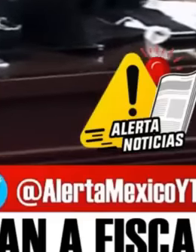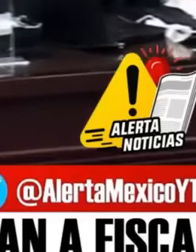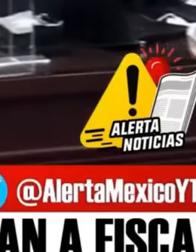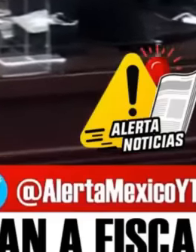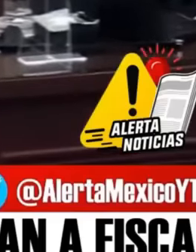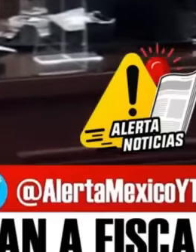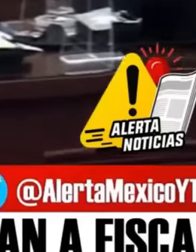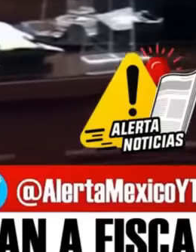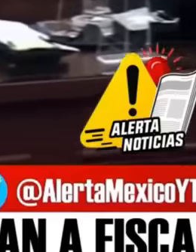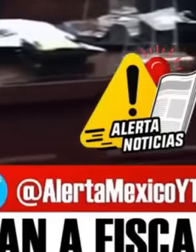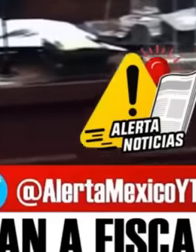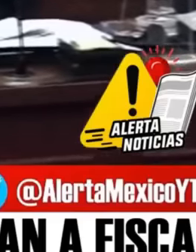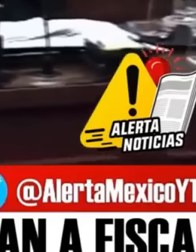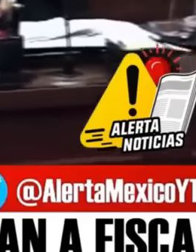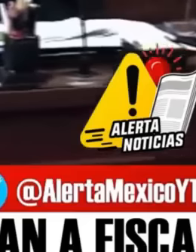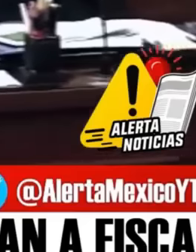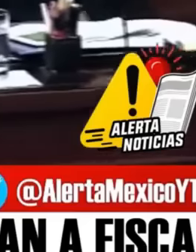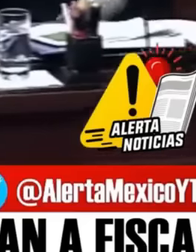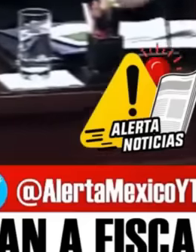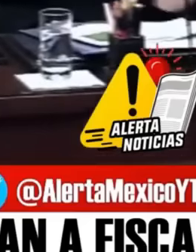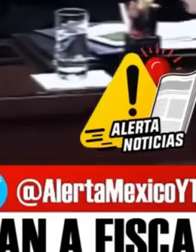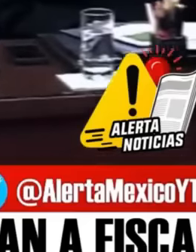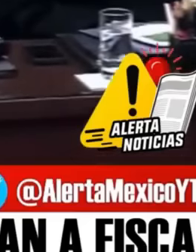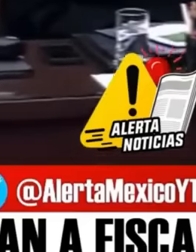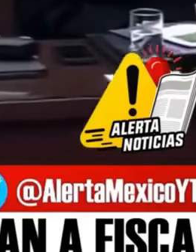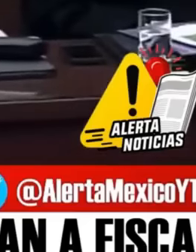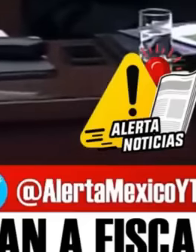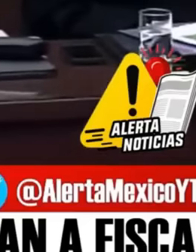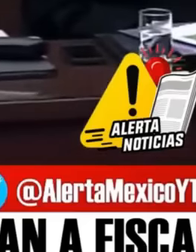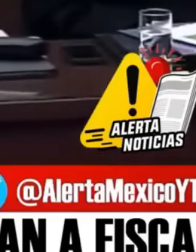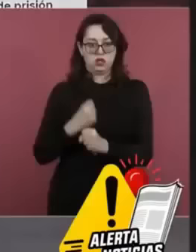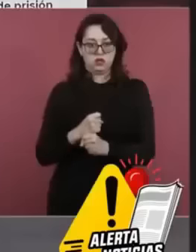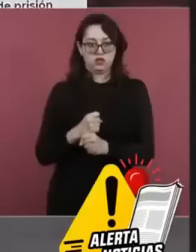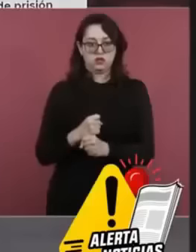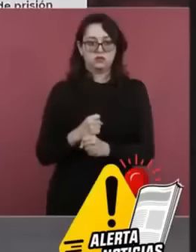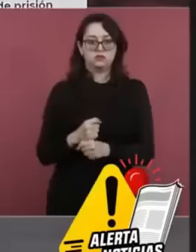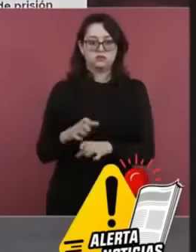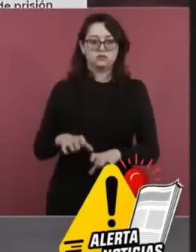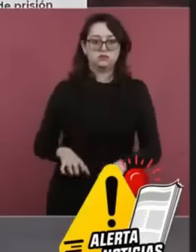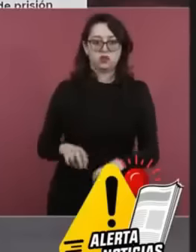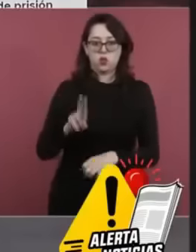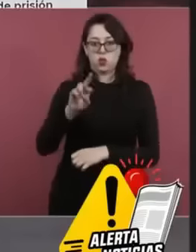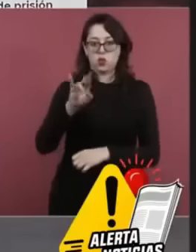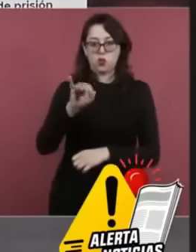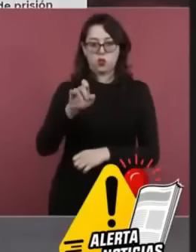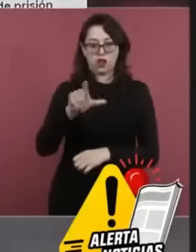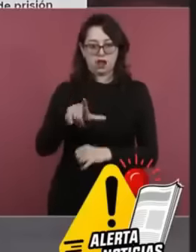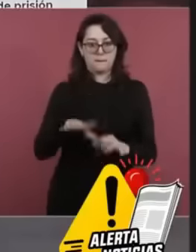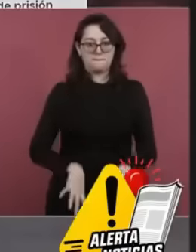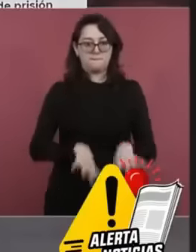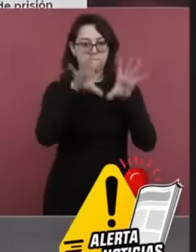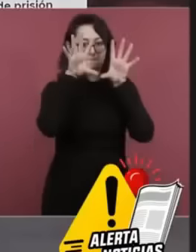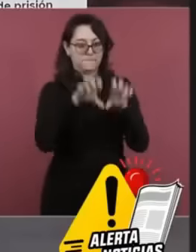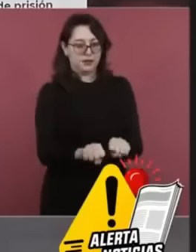continua a Uriel Carmona. ¿Cuáles son las causas de todo esto? A raíz de ello, los